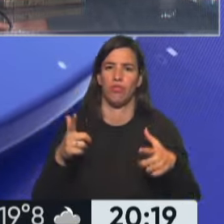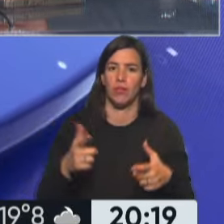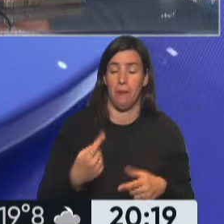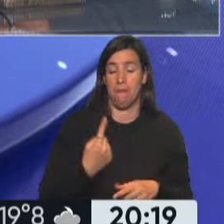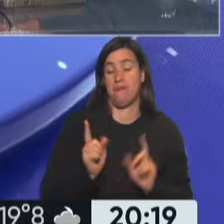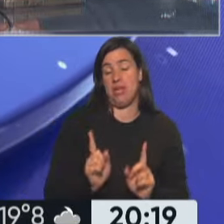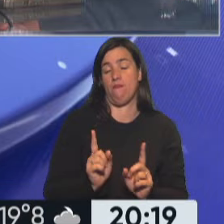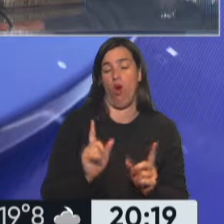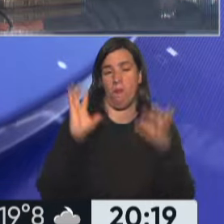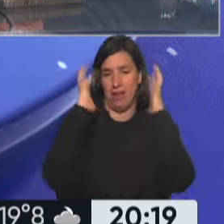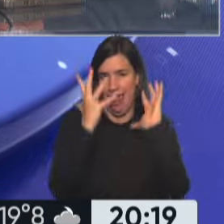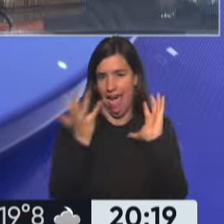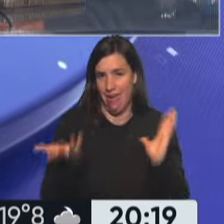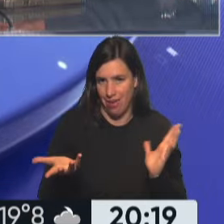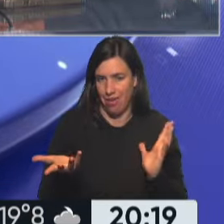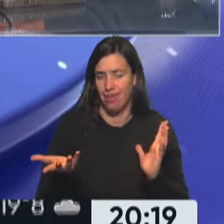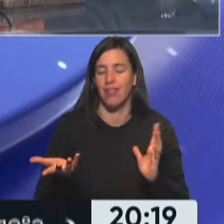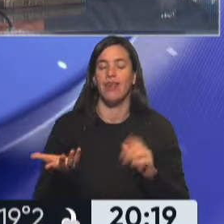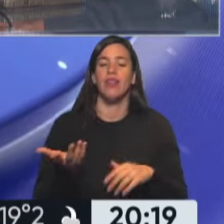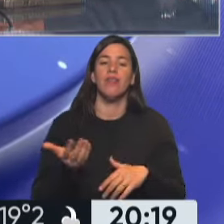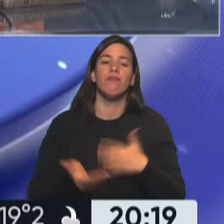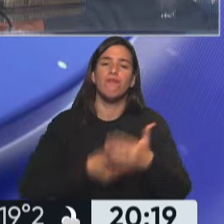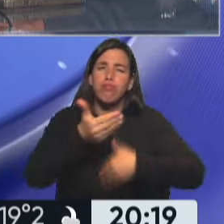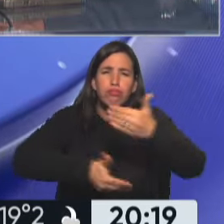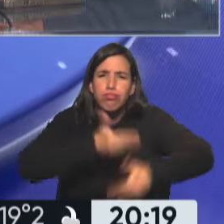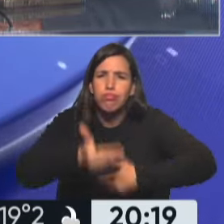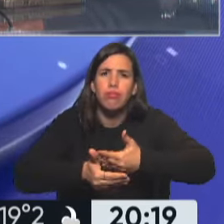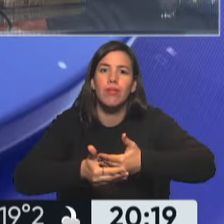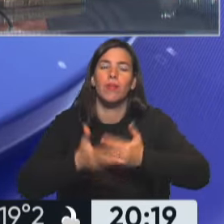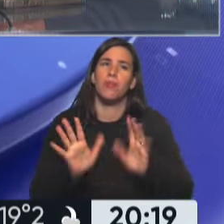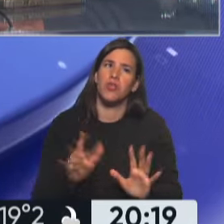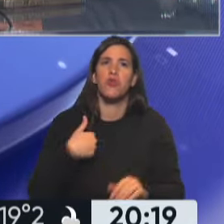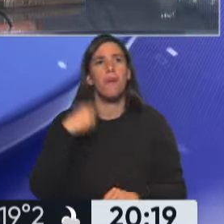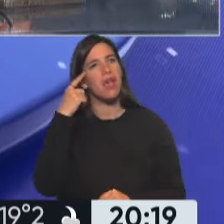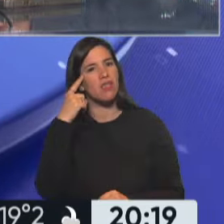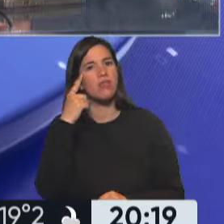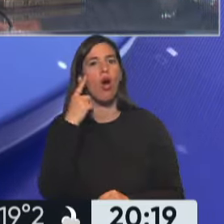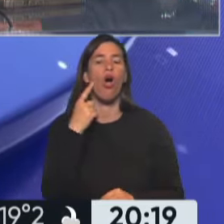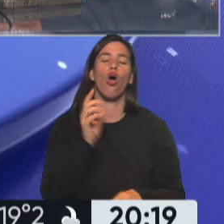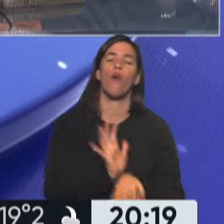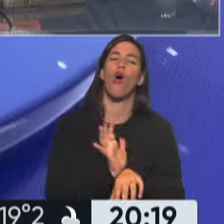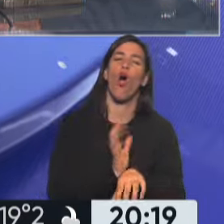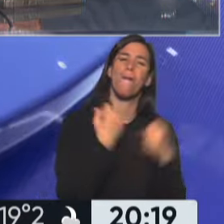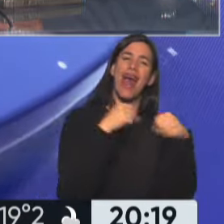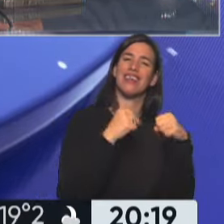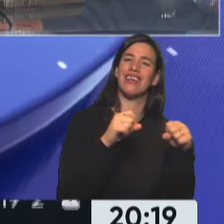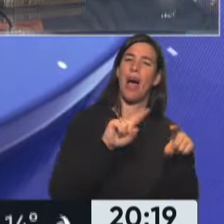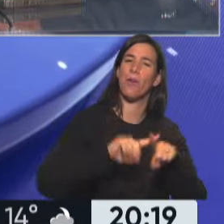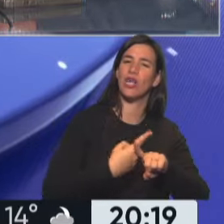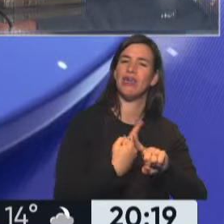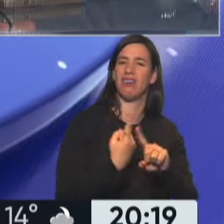candidato por lo tanto creo que hay una cuestión que tiene que ver con prácticas políticas no acostumbradas